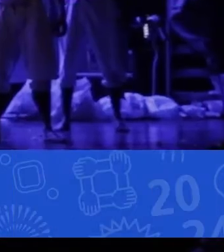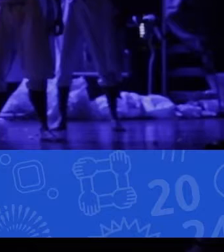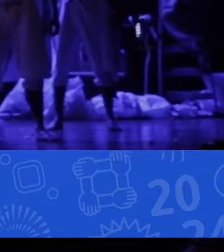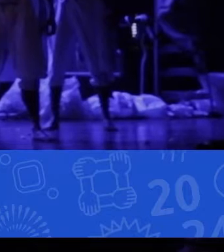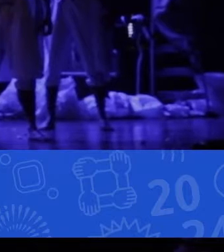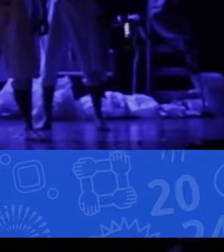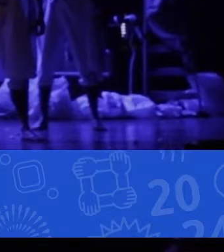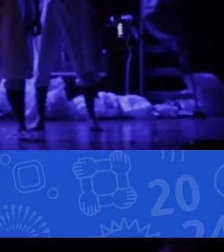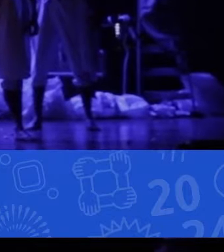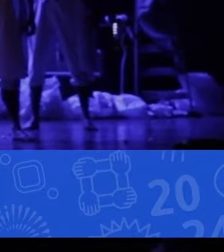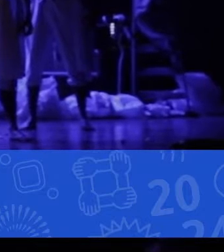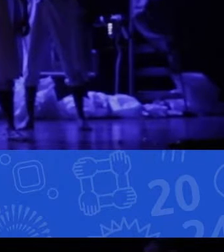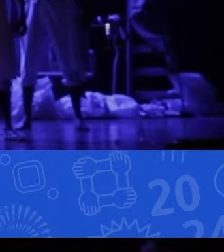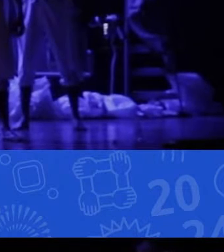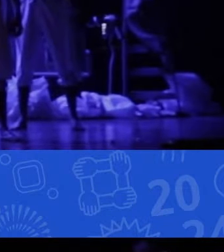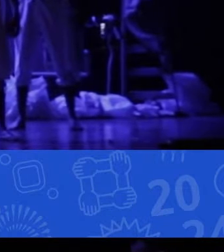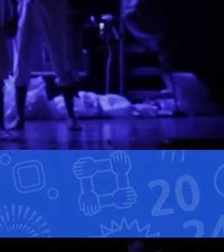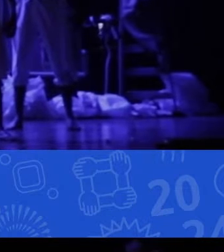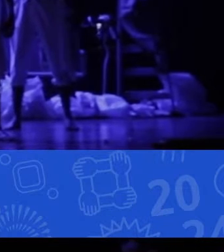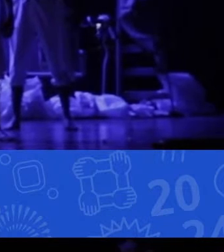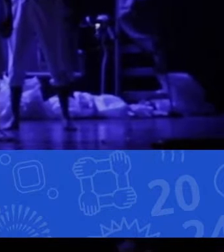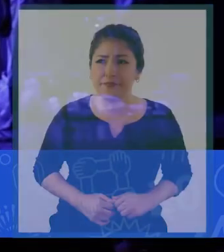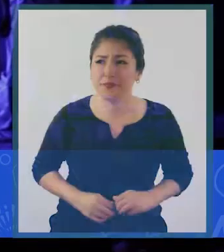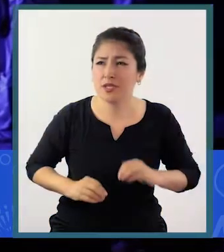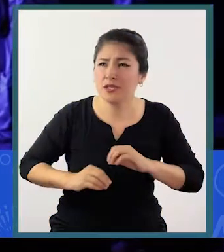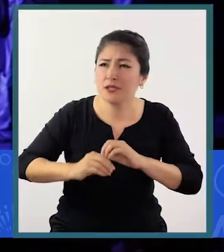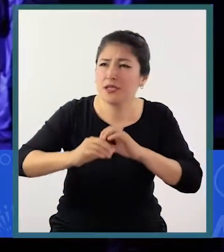Cuando llegar el día